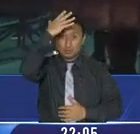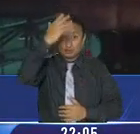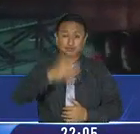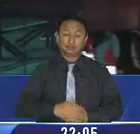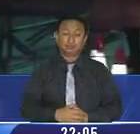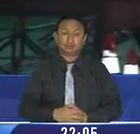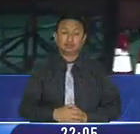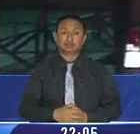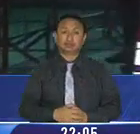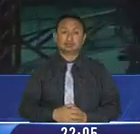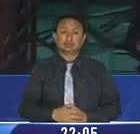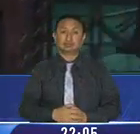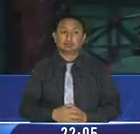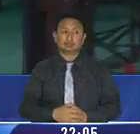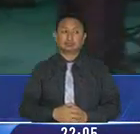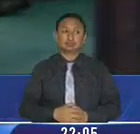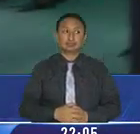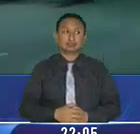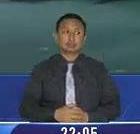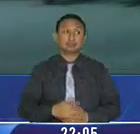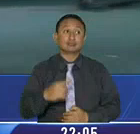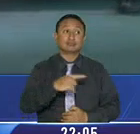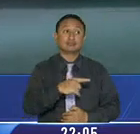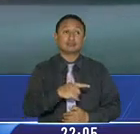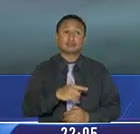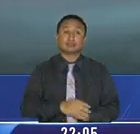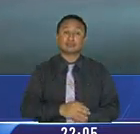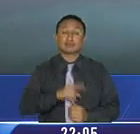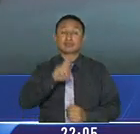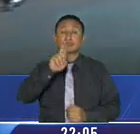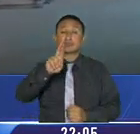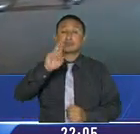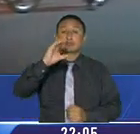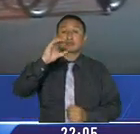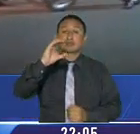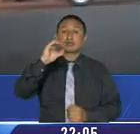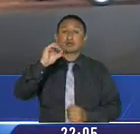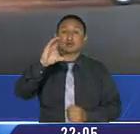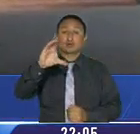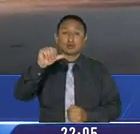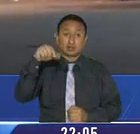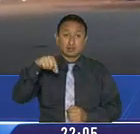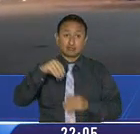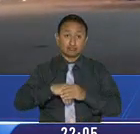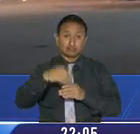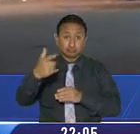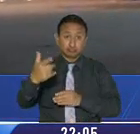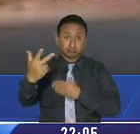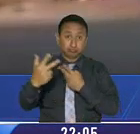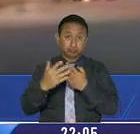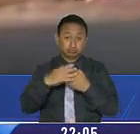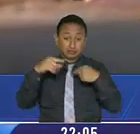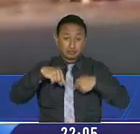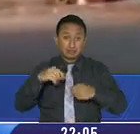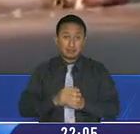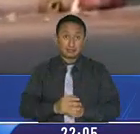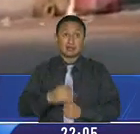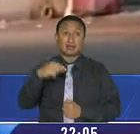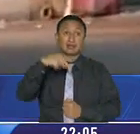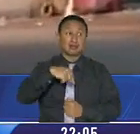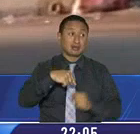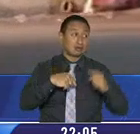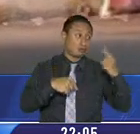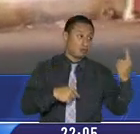los Sáchilas. Y es en esta, la cárcel La Roca, en la que se encuentra la parte posterior, porque aquí ahí frente tenemos